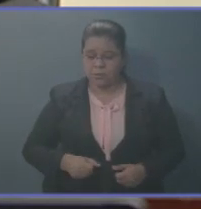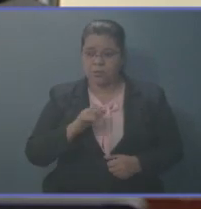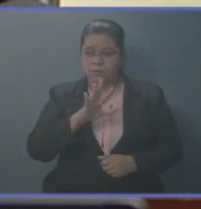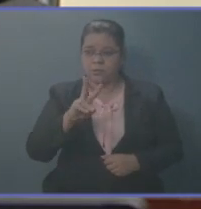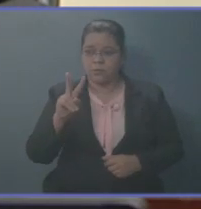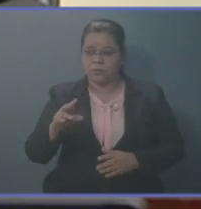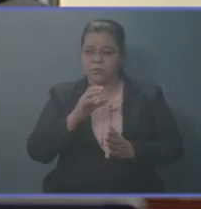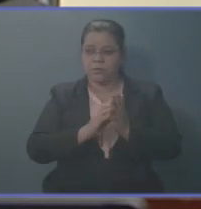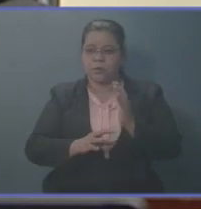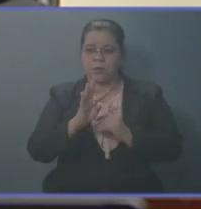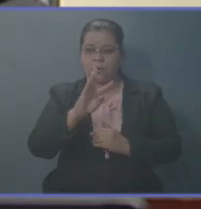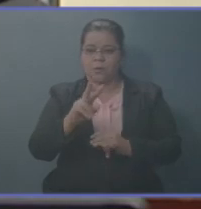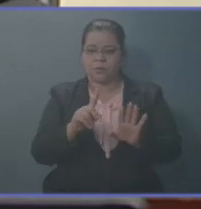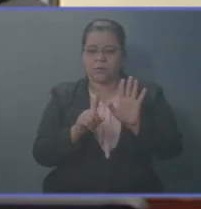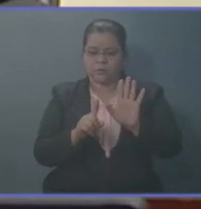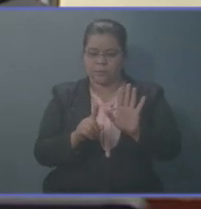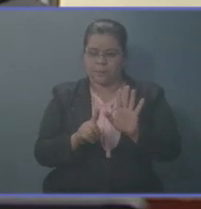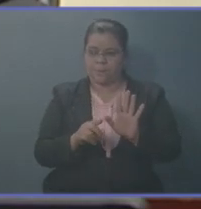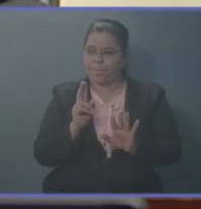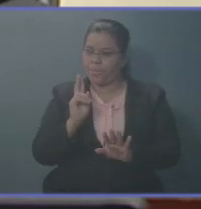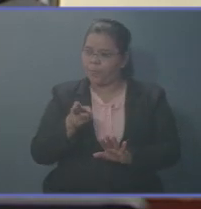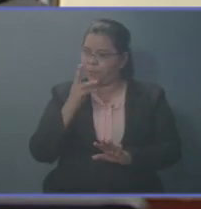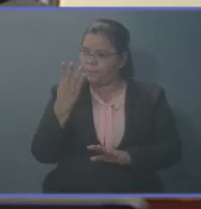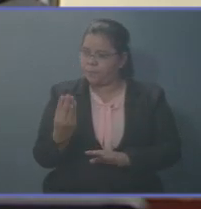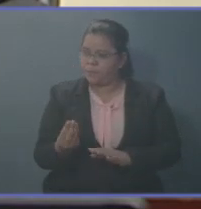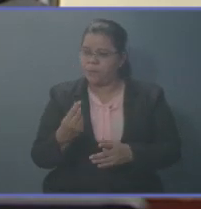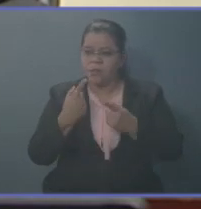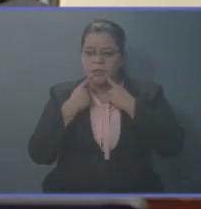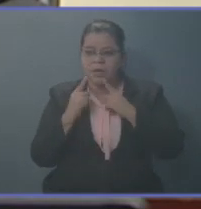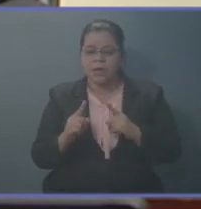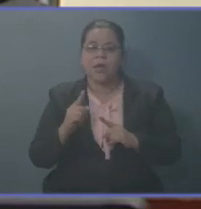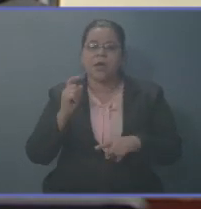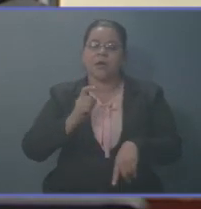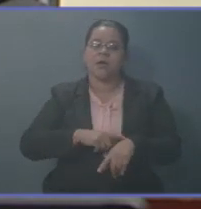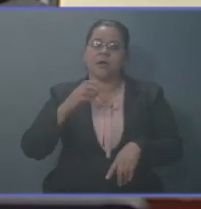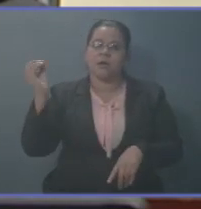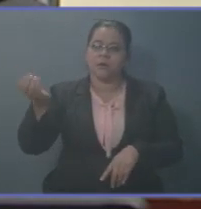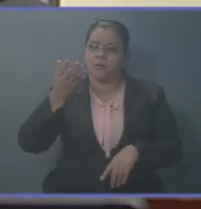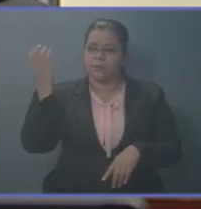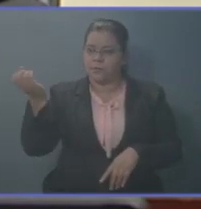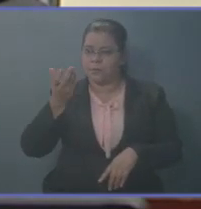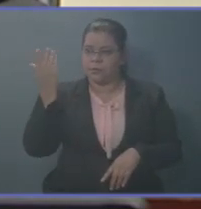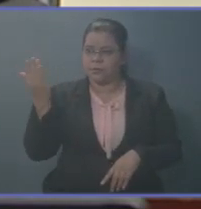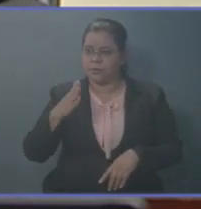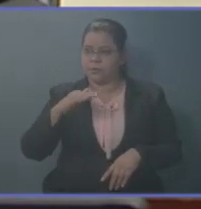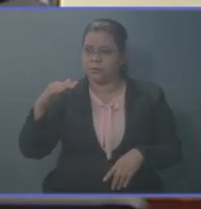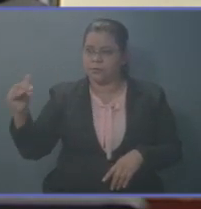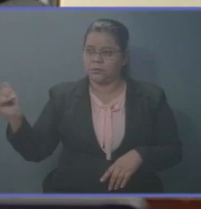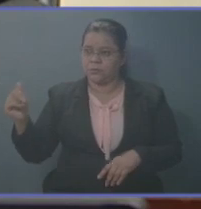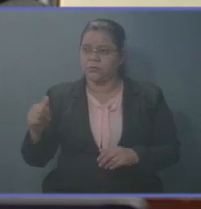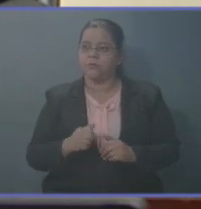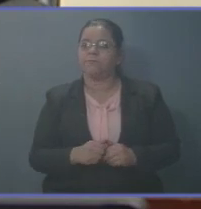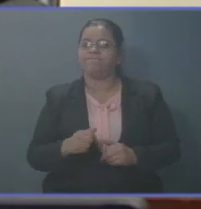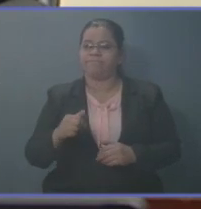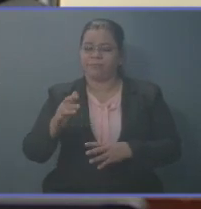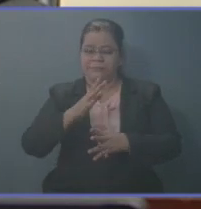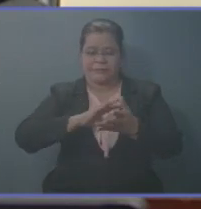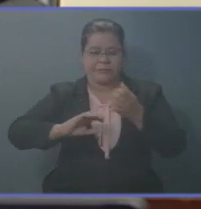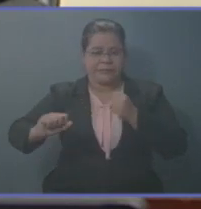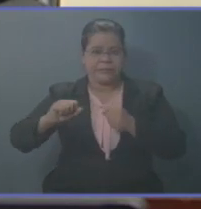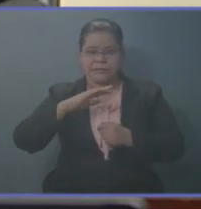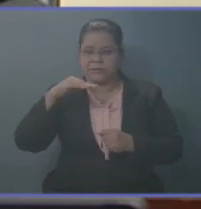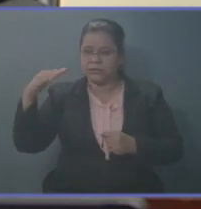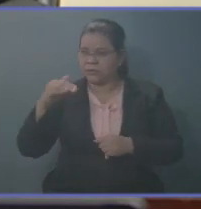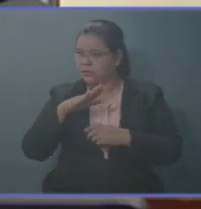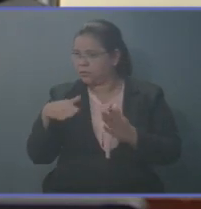número 426 de esa misma fecha, se declaró estado de emergencia nacional, estado de calamidad pública y desastre natural en todo